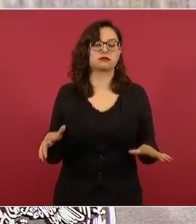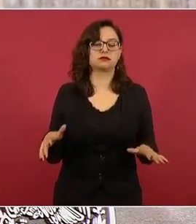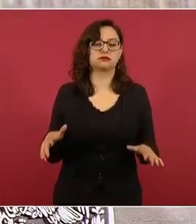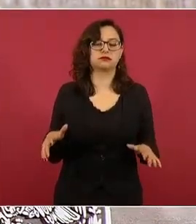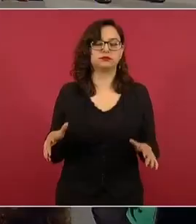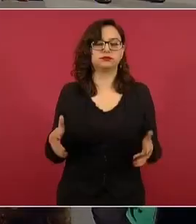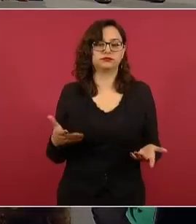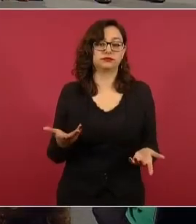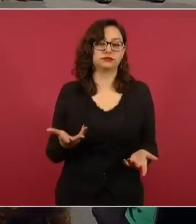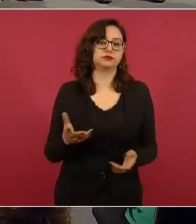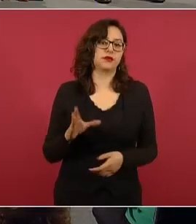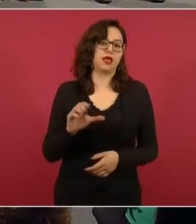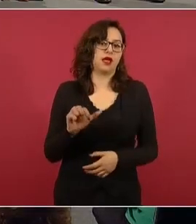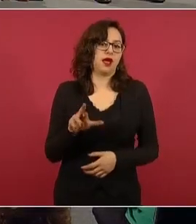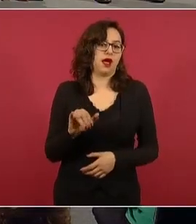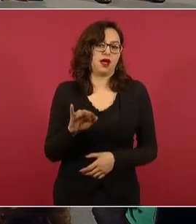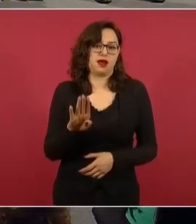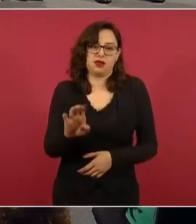el Caribe.